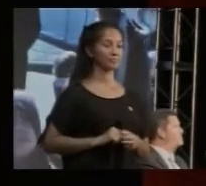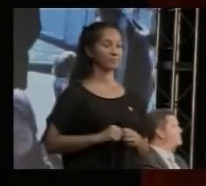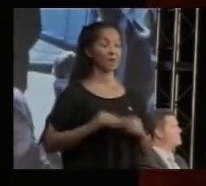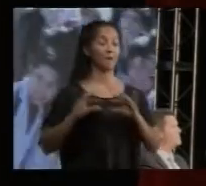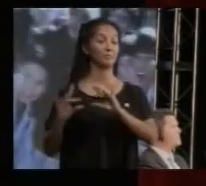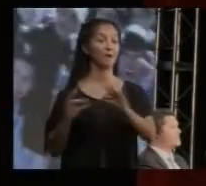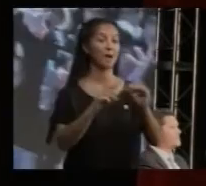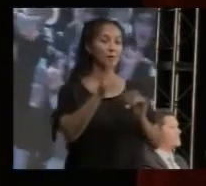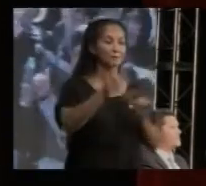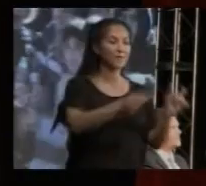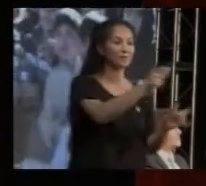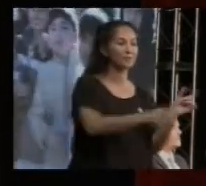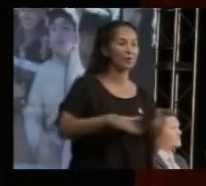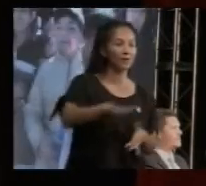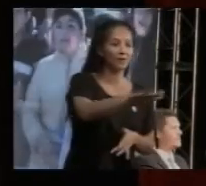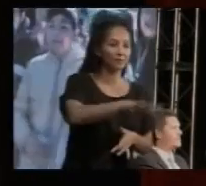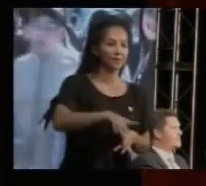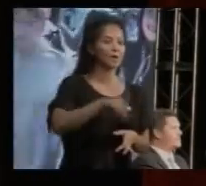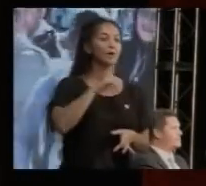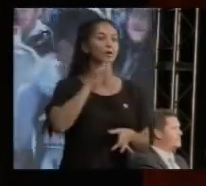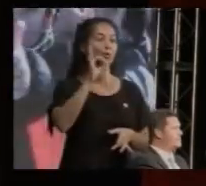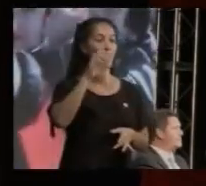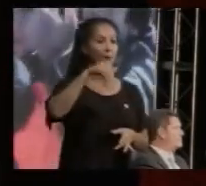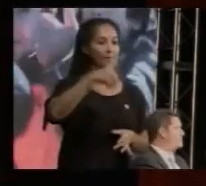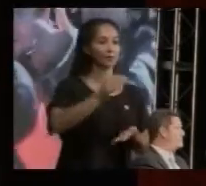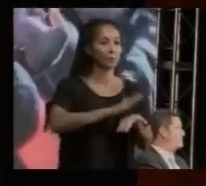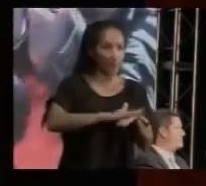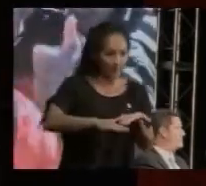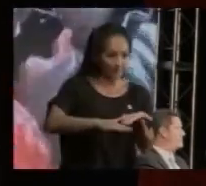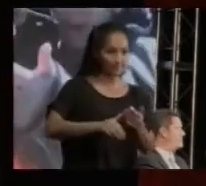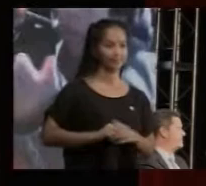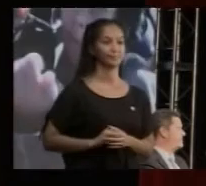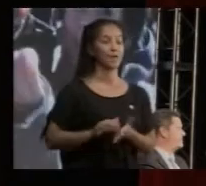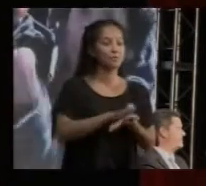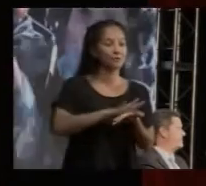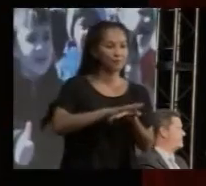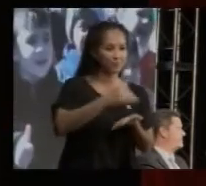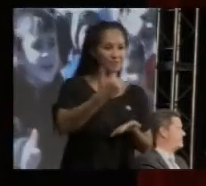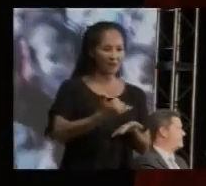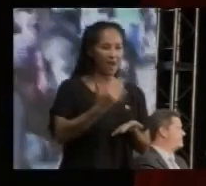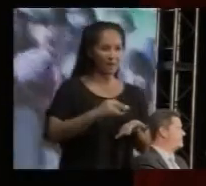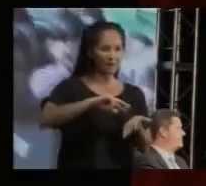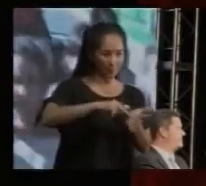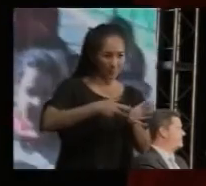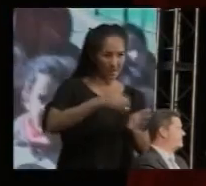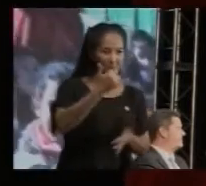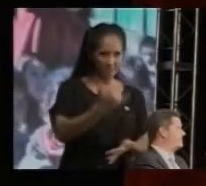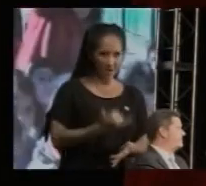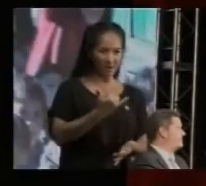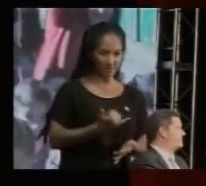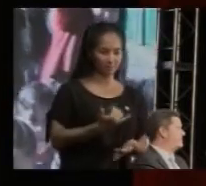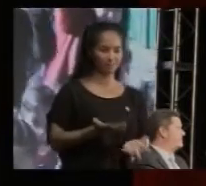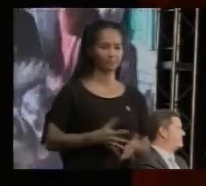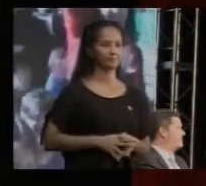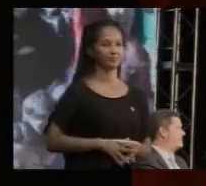vecinos del barrio Tomanueva, que busquemos la manera de paliar y solucionar todos los problemas que se nos planteen, pero